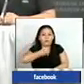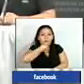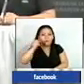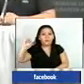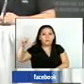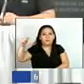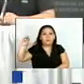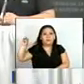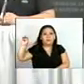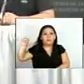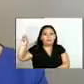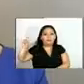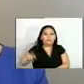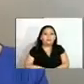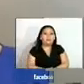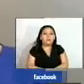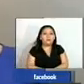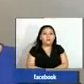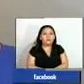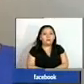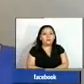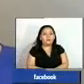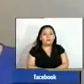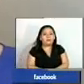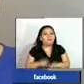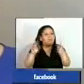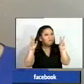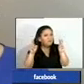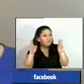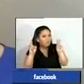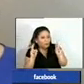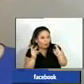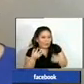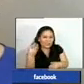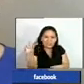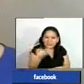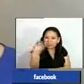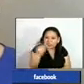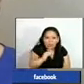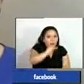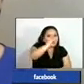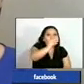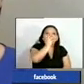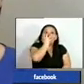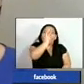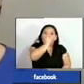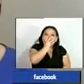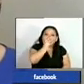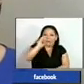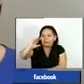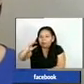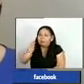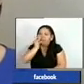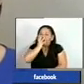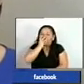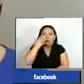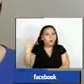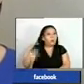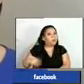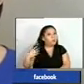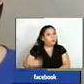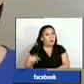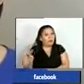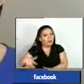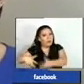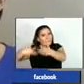Noticiero Hechos. La demanda de tanques de oxígeno ha aumentado en las últimas semanas. De hecho, la